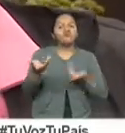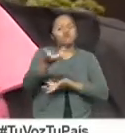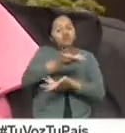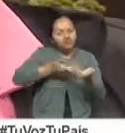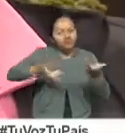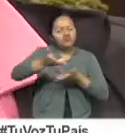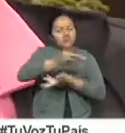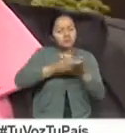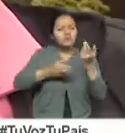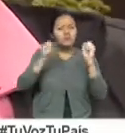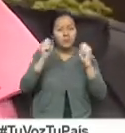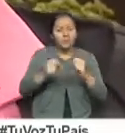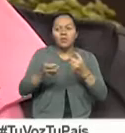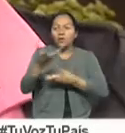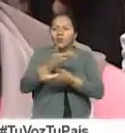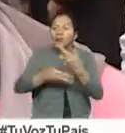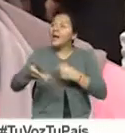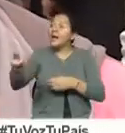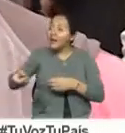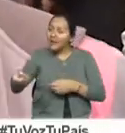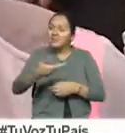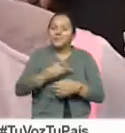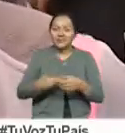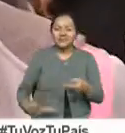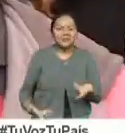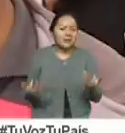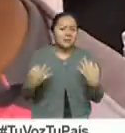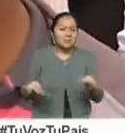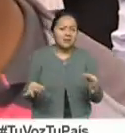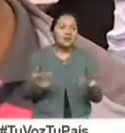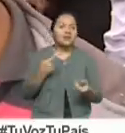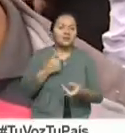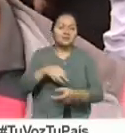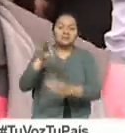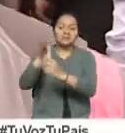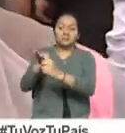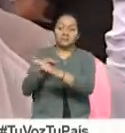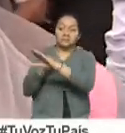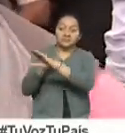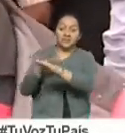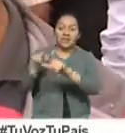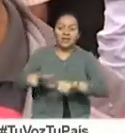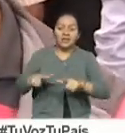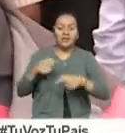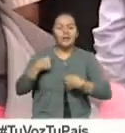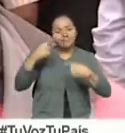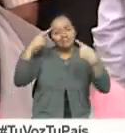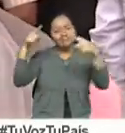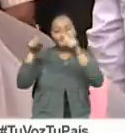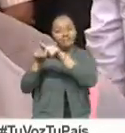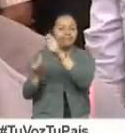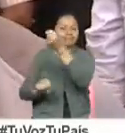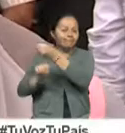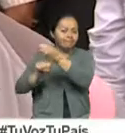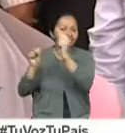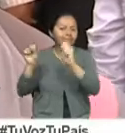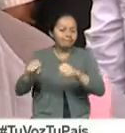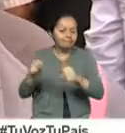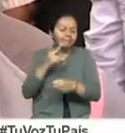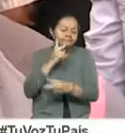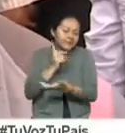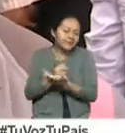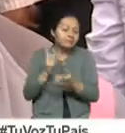que nos permite compartir con él. Los que no votamos por él, ahora sí estamos de acuerdo, con toda la